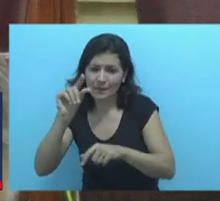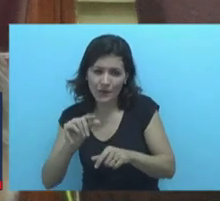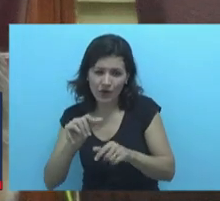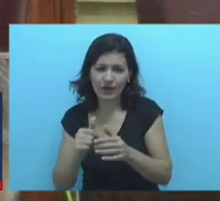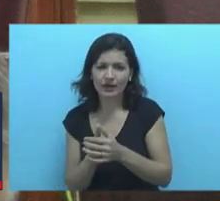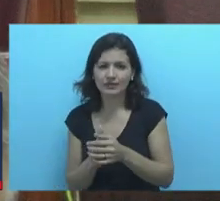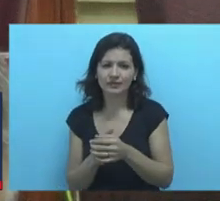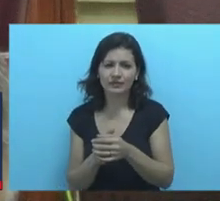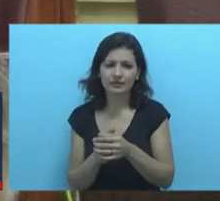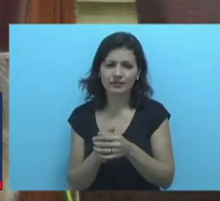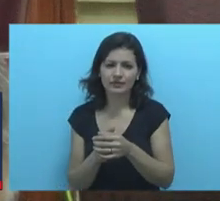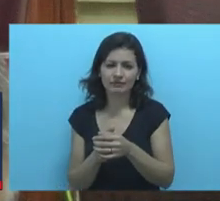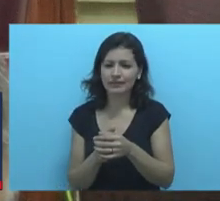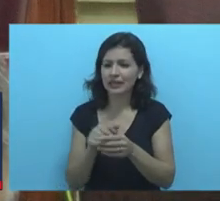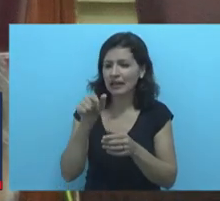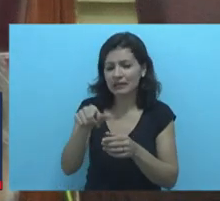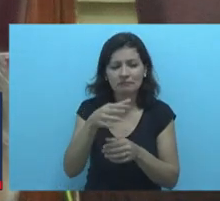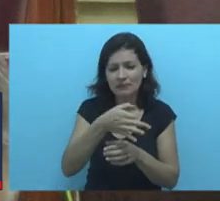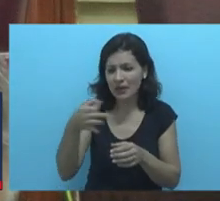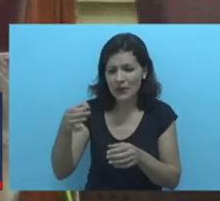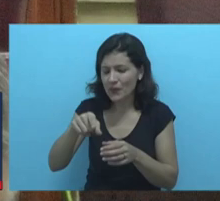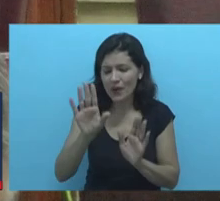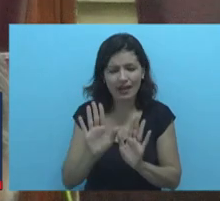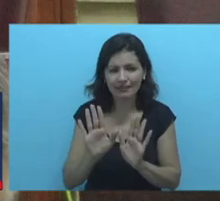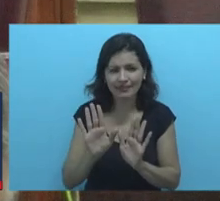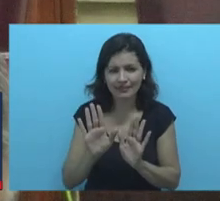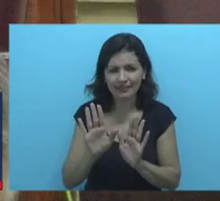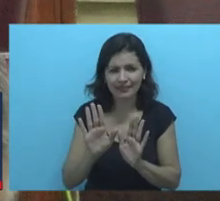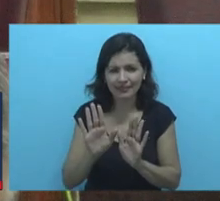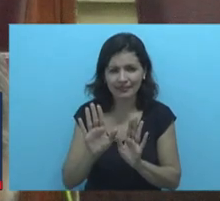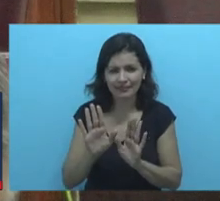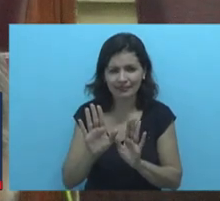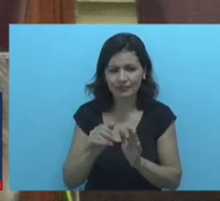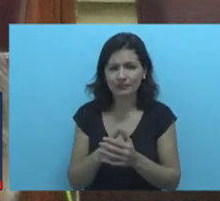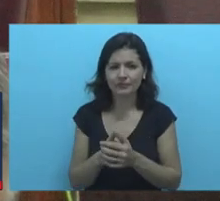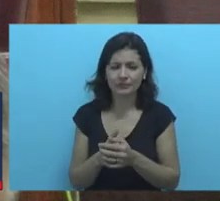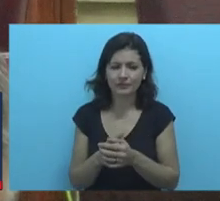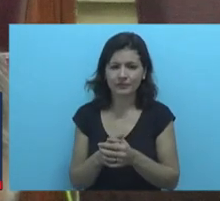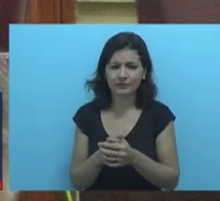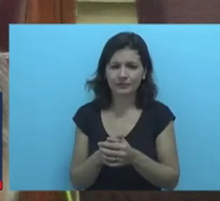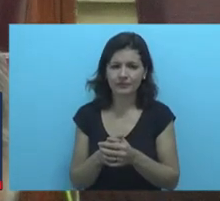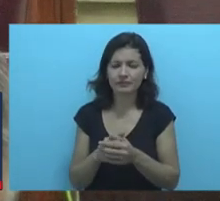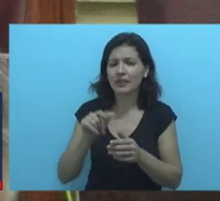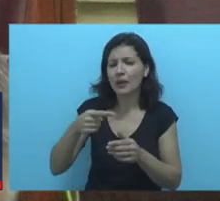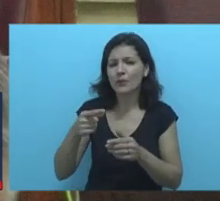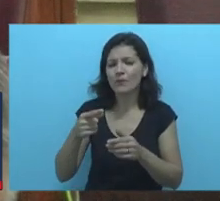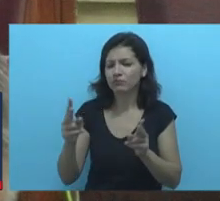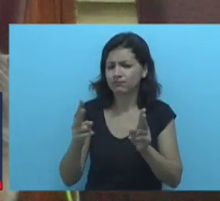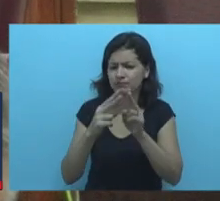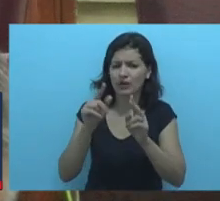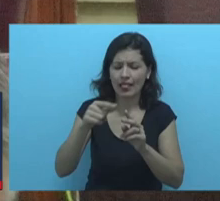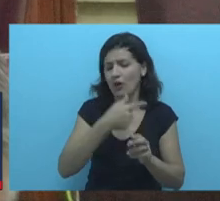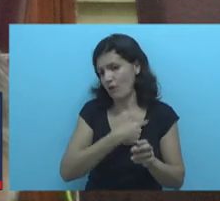Y era este mismo Miguel que disfrutamos aquí. Después lo encontré